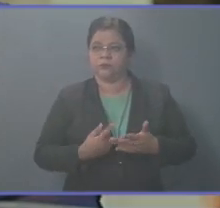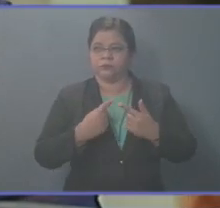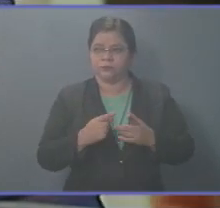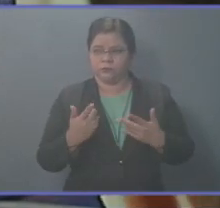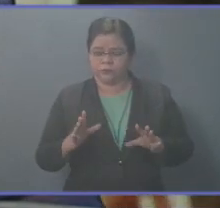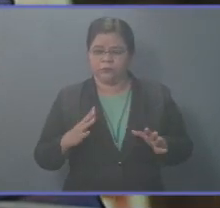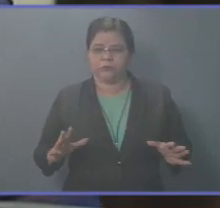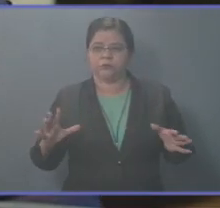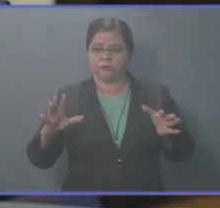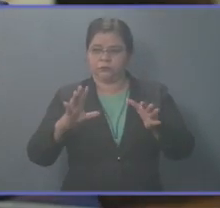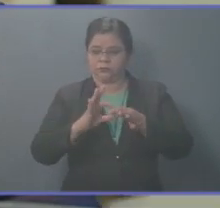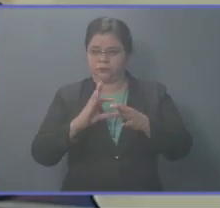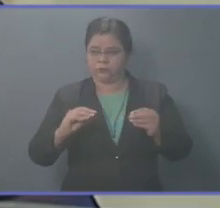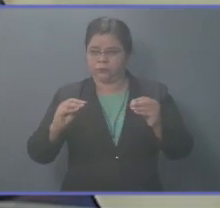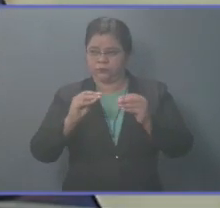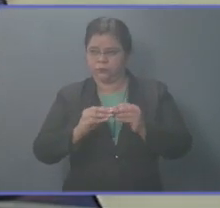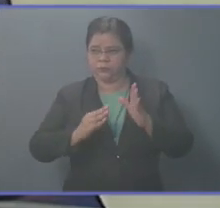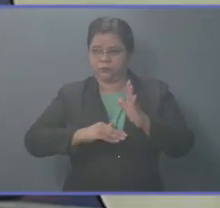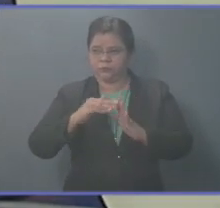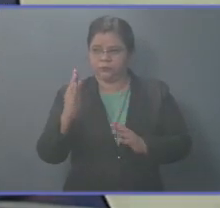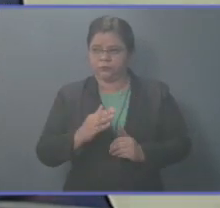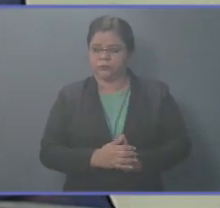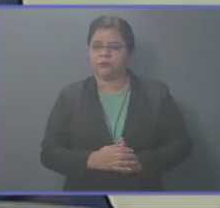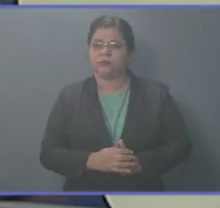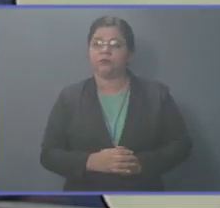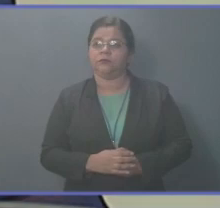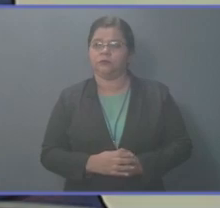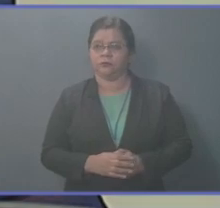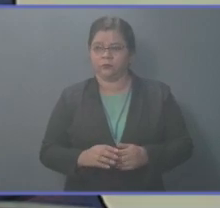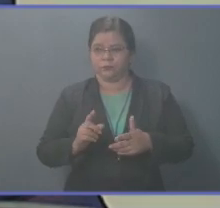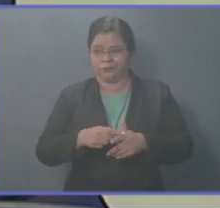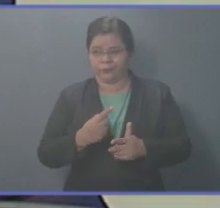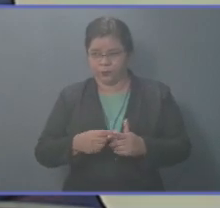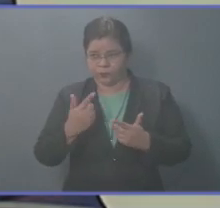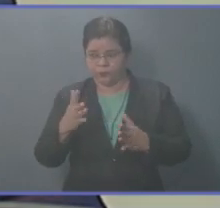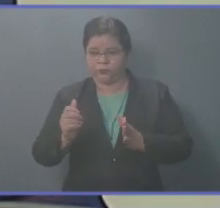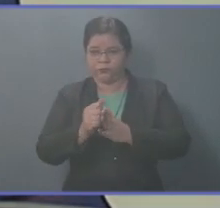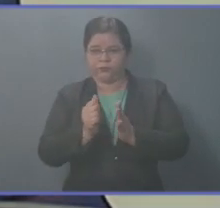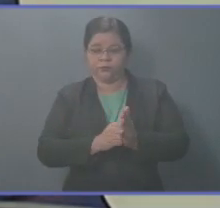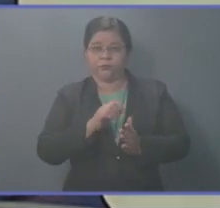Ejemplo, sentencia de 25 de junio de 2014, inconstitucionalidad